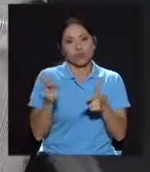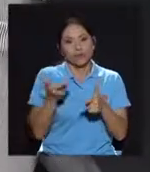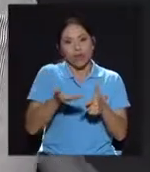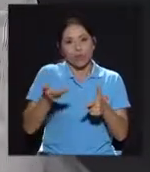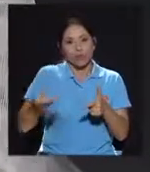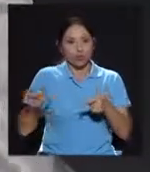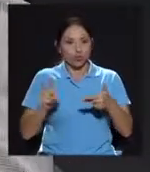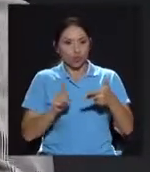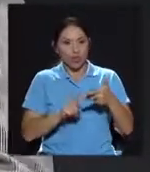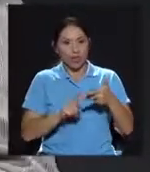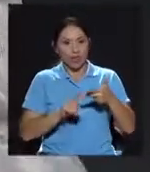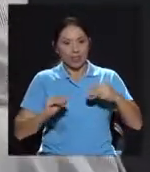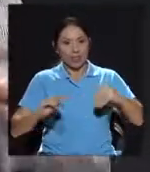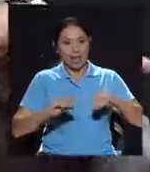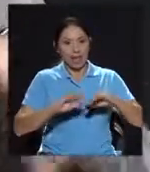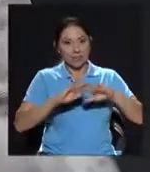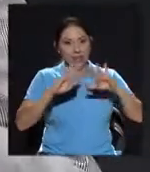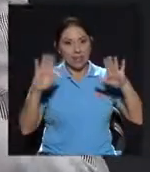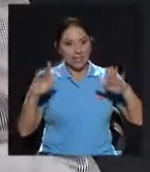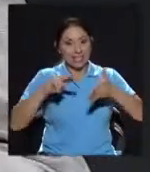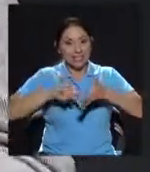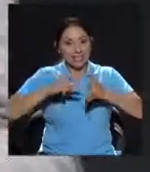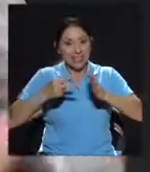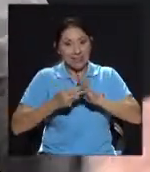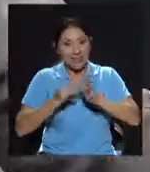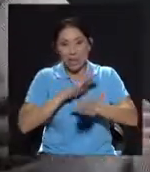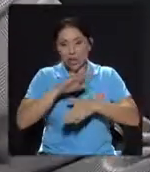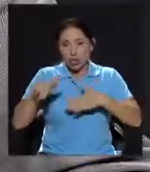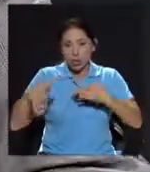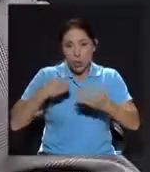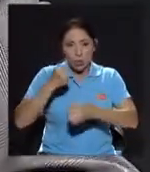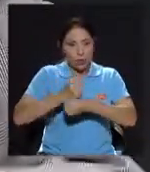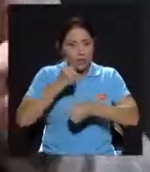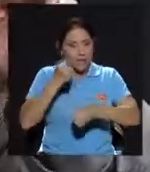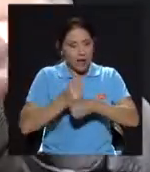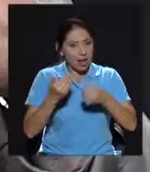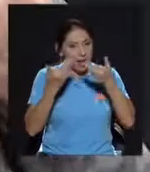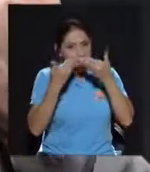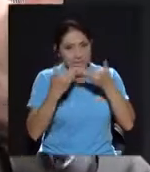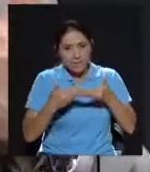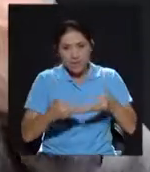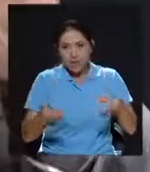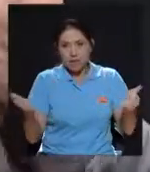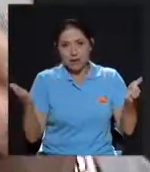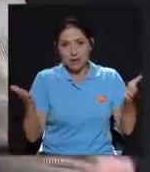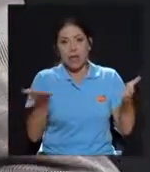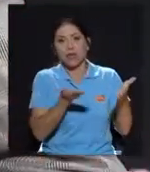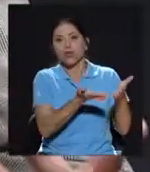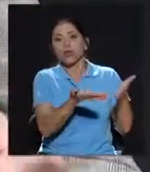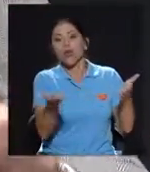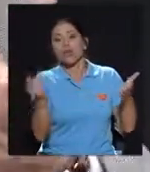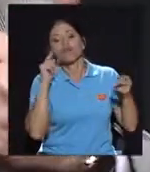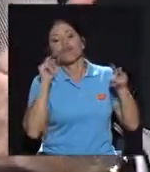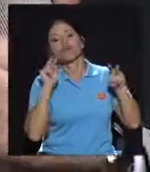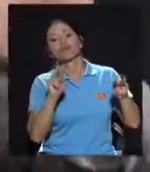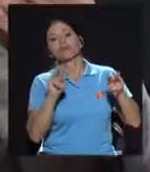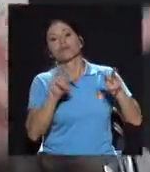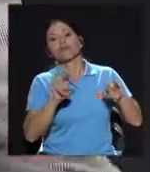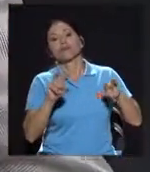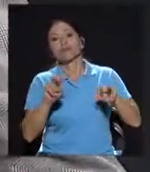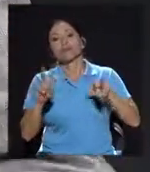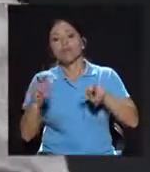transparencia la que es hacer todo esto de una manera completamente abierta donde haya y